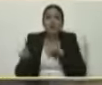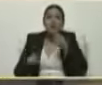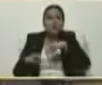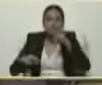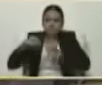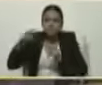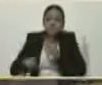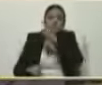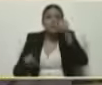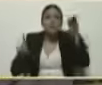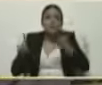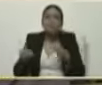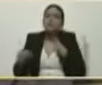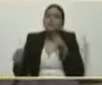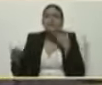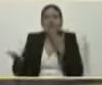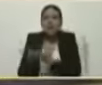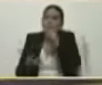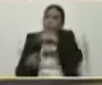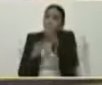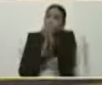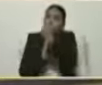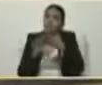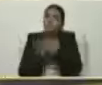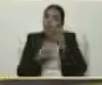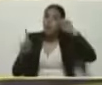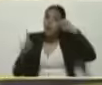hayas hablado de esto, igual en Tinaco.